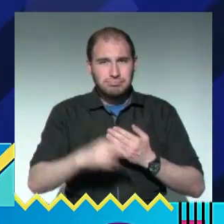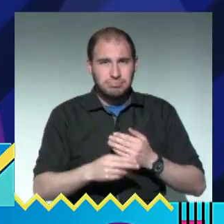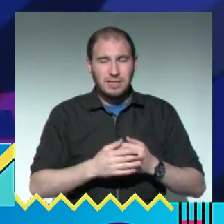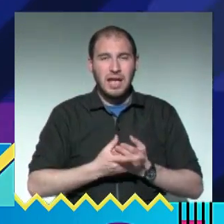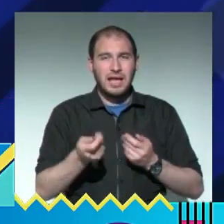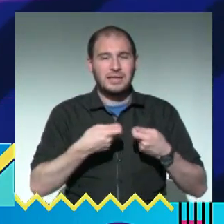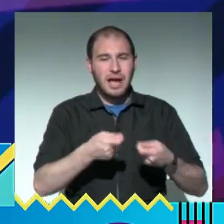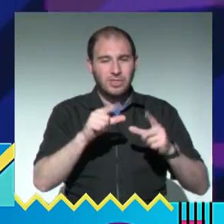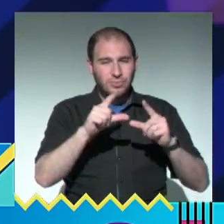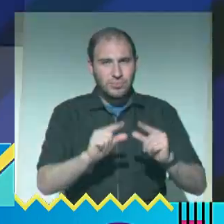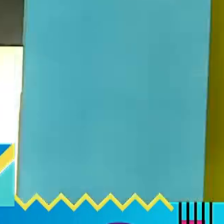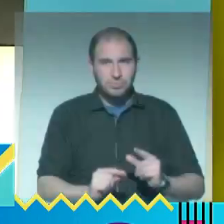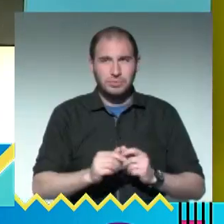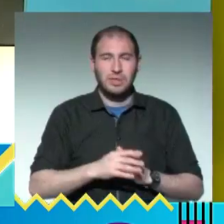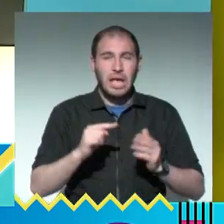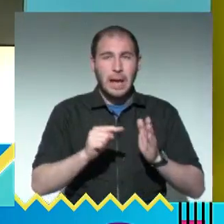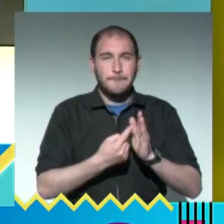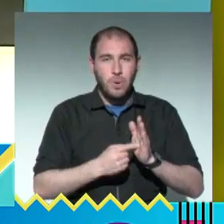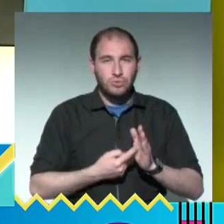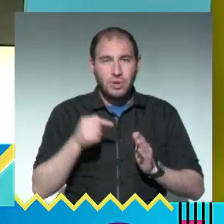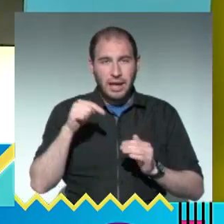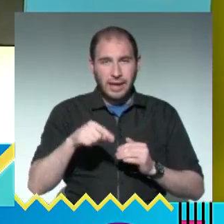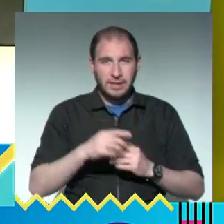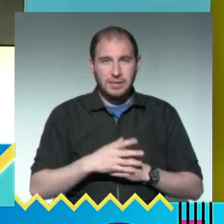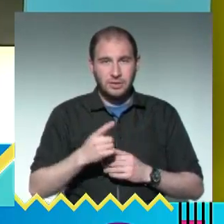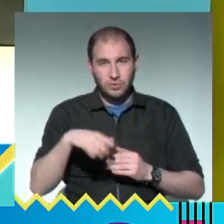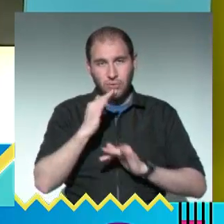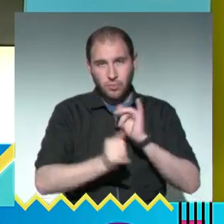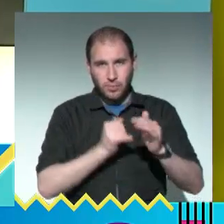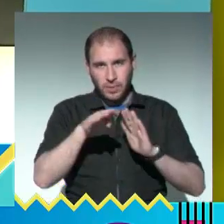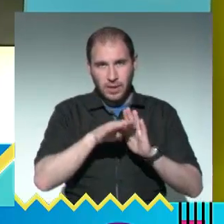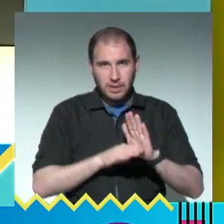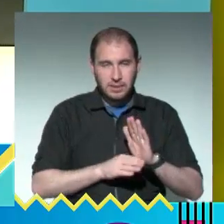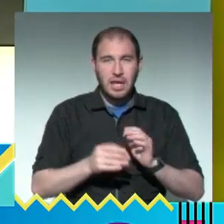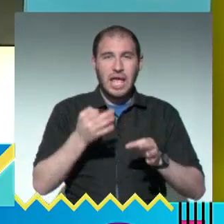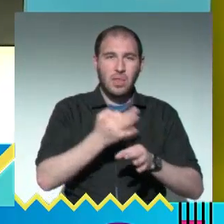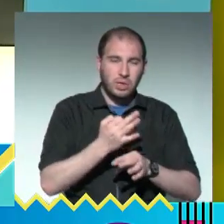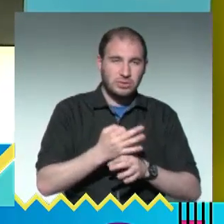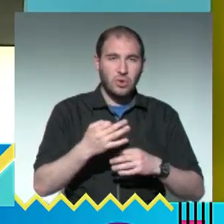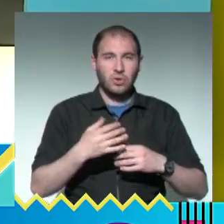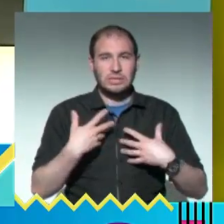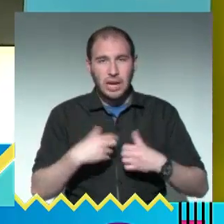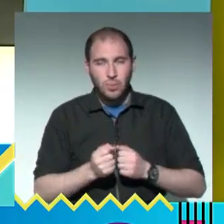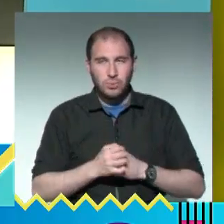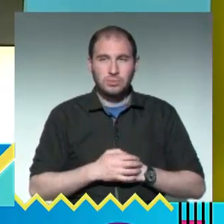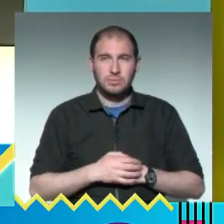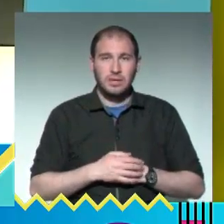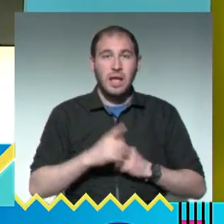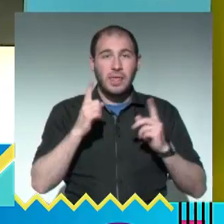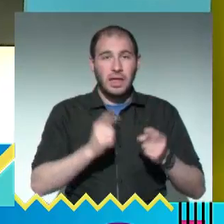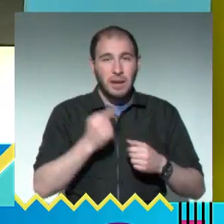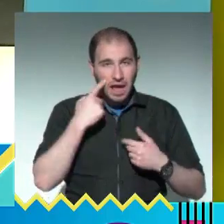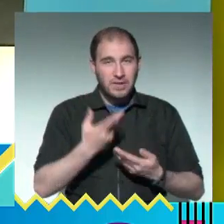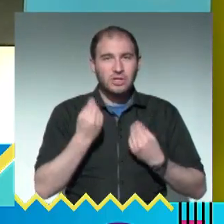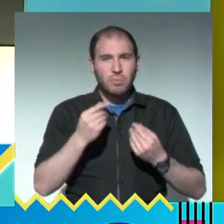sea, el gasto puesto allí en esos ítems en los que estábamos desarrollando, ¿no? Hablamos de educación, hablamos de salud, bueno, vamos a estar viendo también cómo